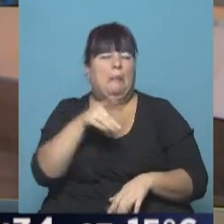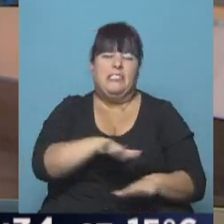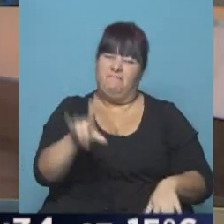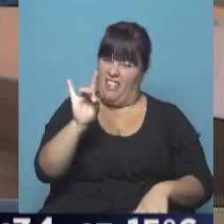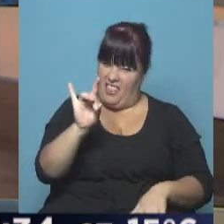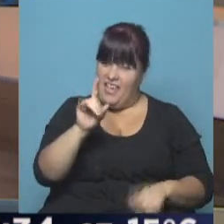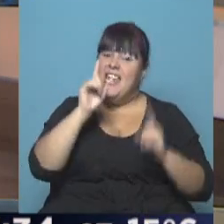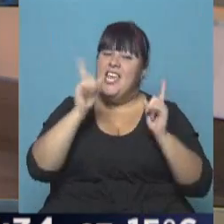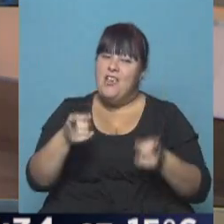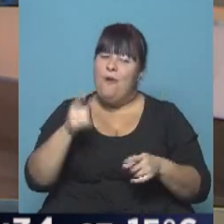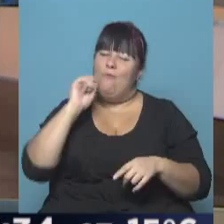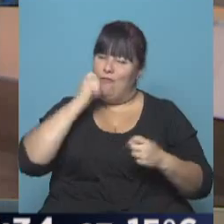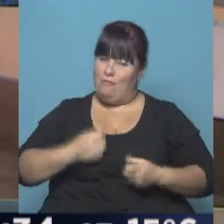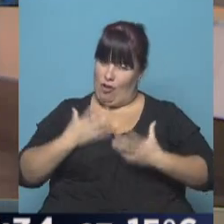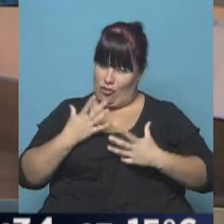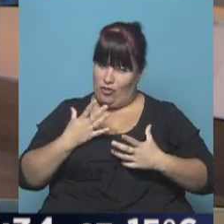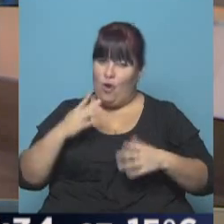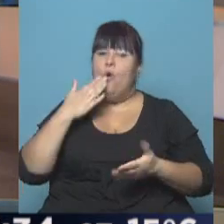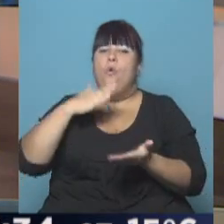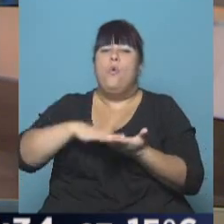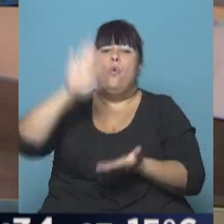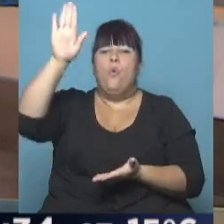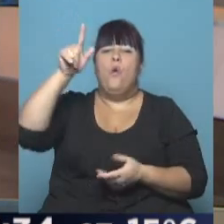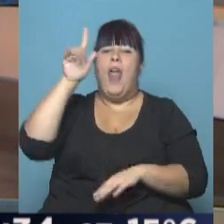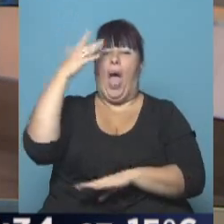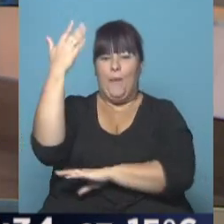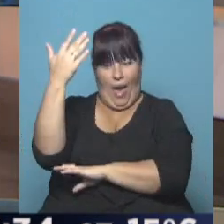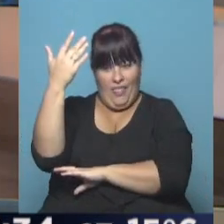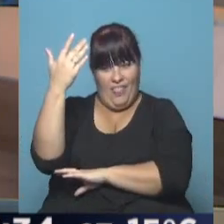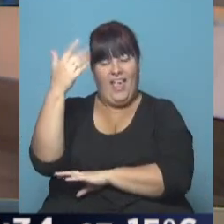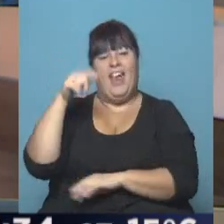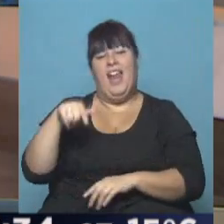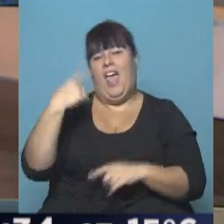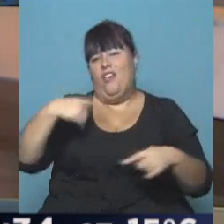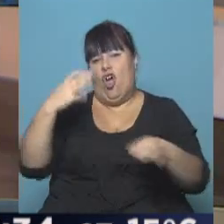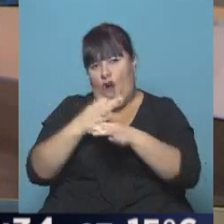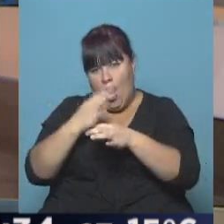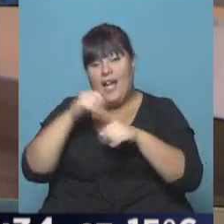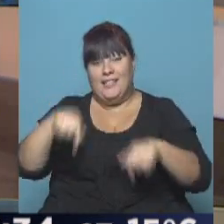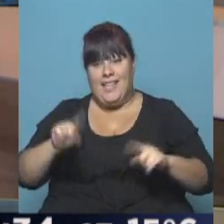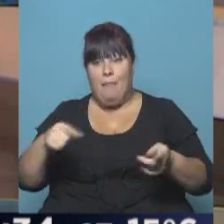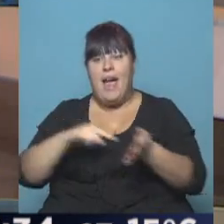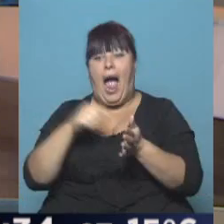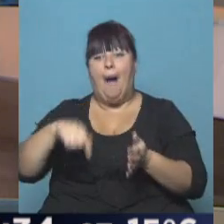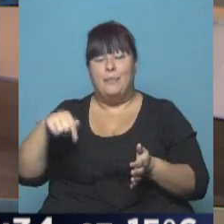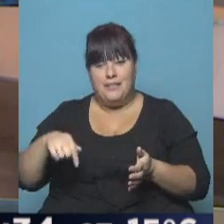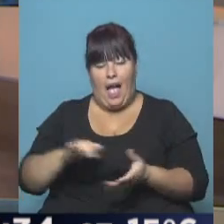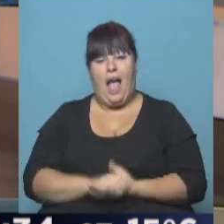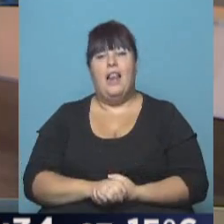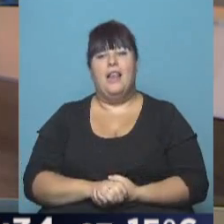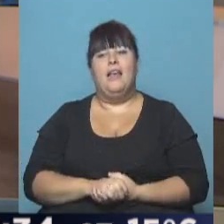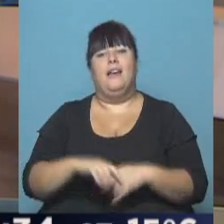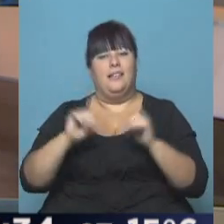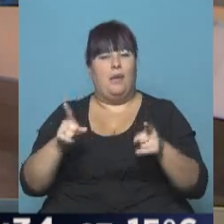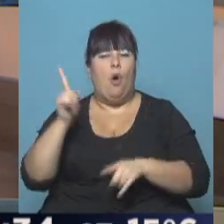chicos. De todas maneras, es un acto muy emotivo. La jura a la bandera, ¿no?, que se da en diferentes colegios y aquí en la ciudad de Buenos Aires y